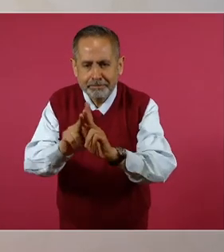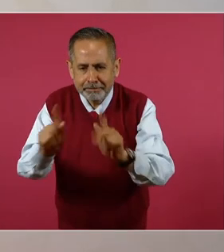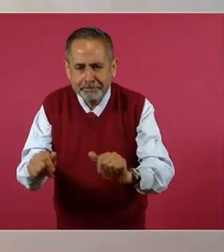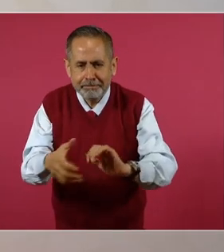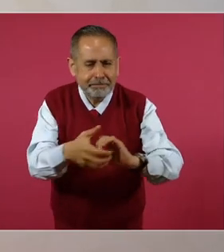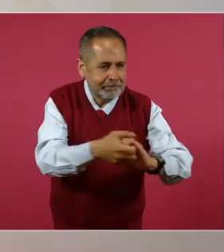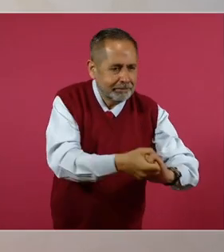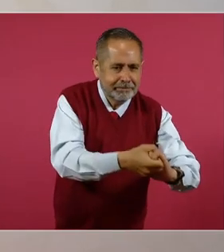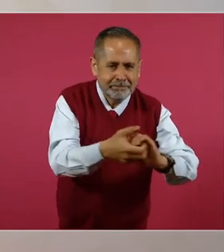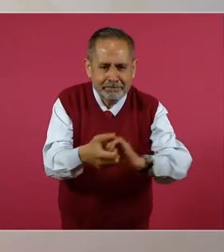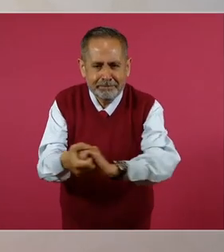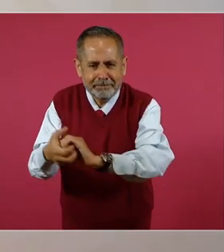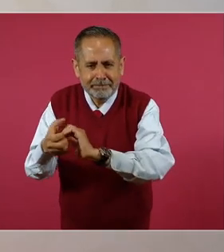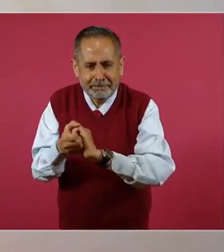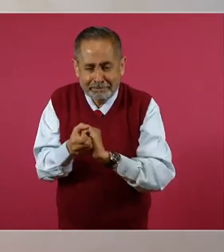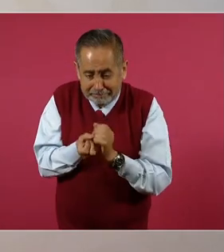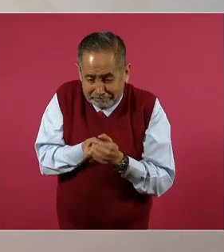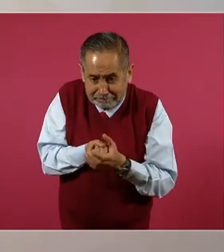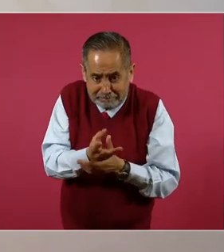en la ceremonia?